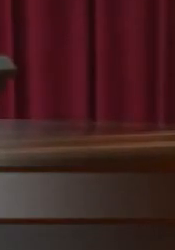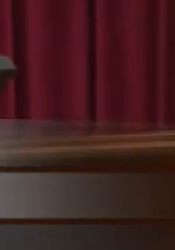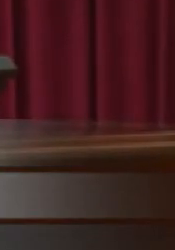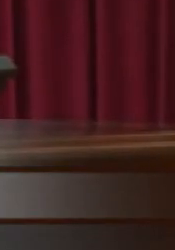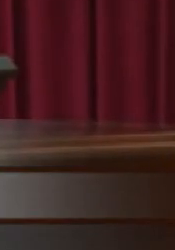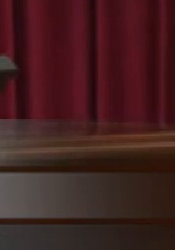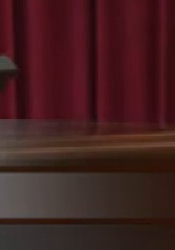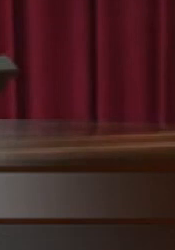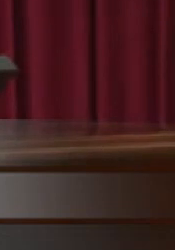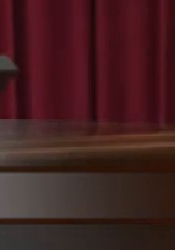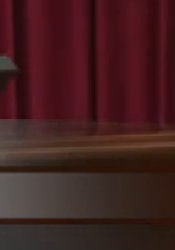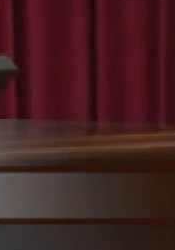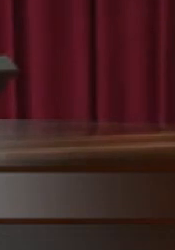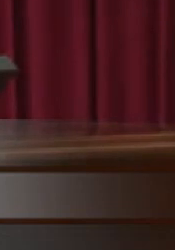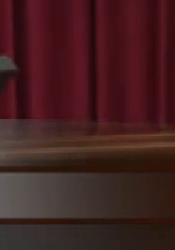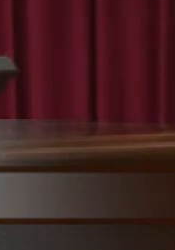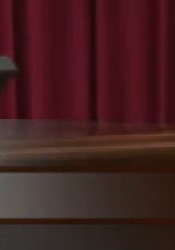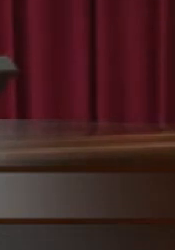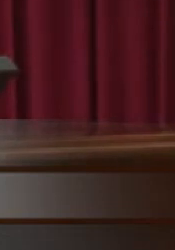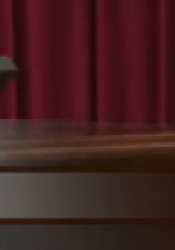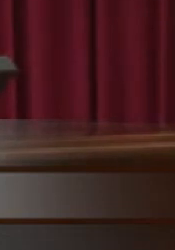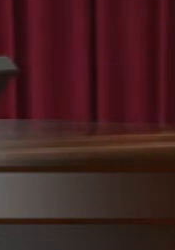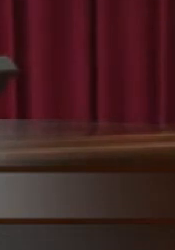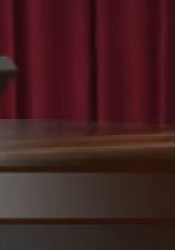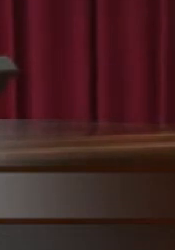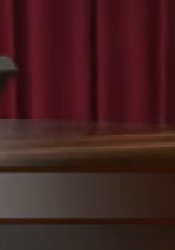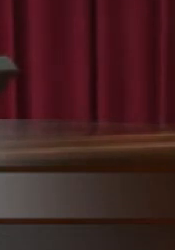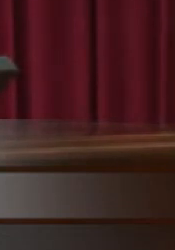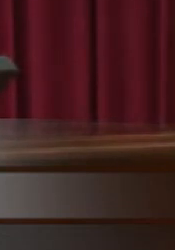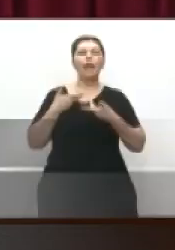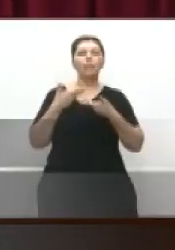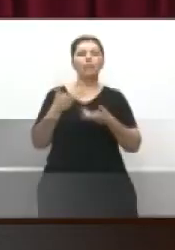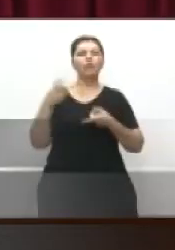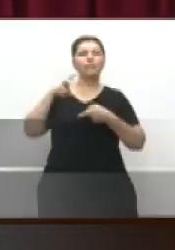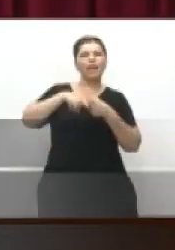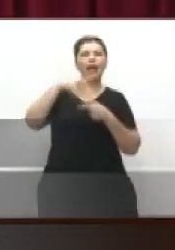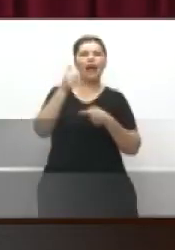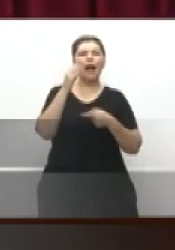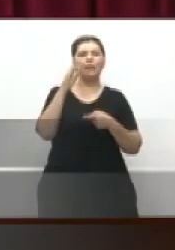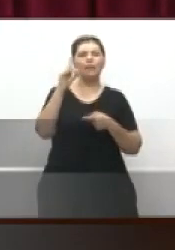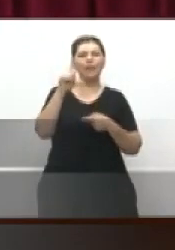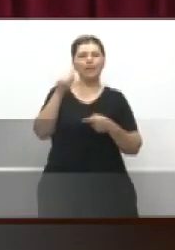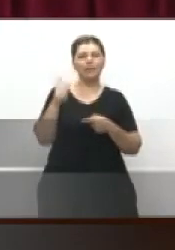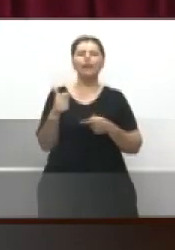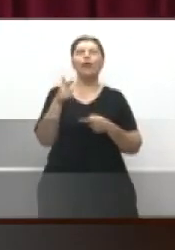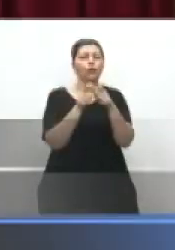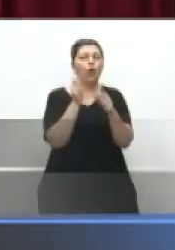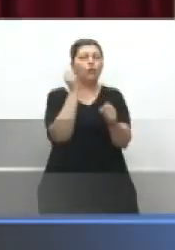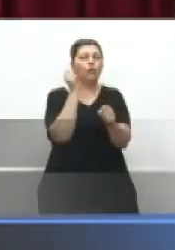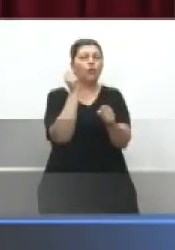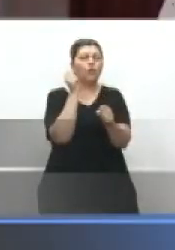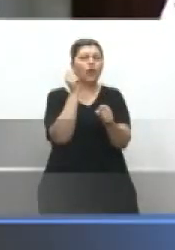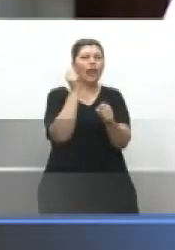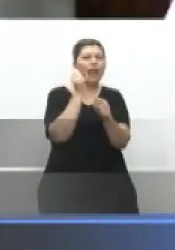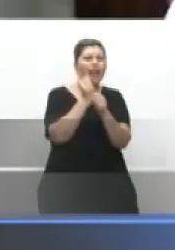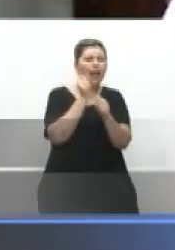con triquiñuelas judiciales, quería impedir que el nuevo gobierno tenga esas